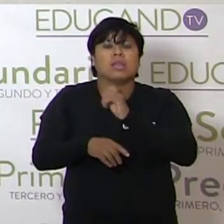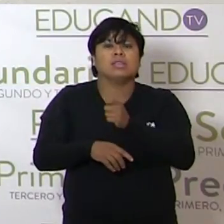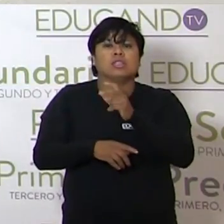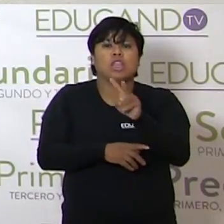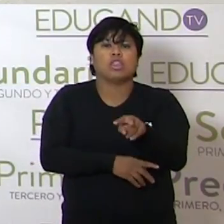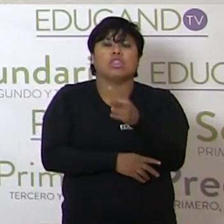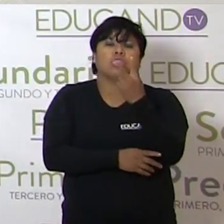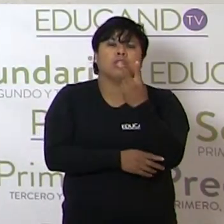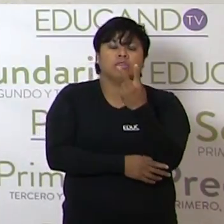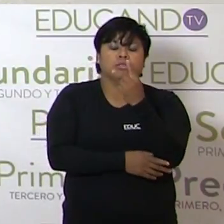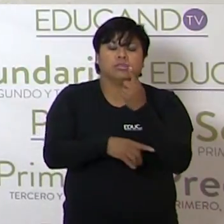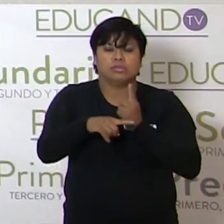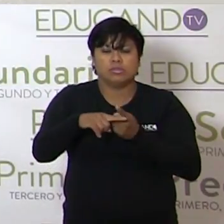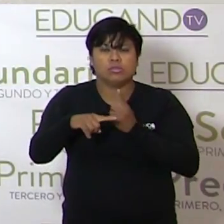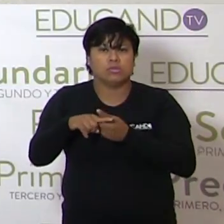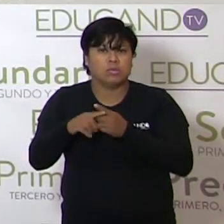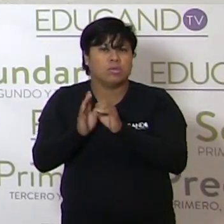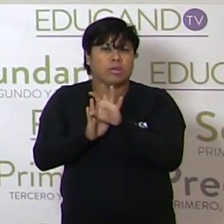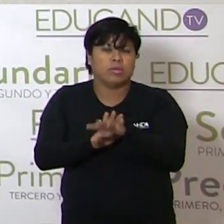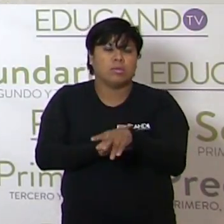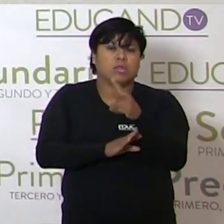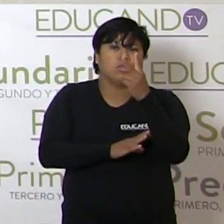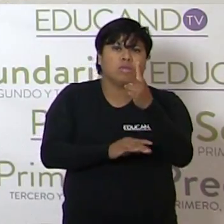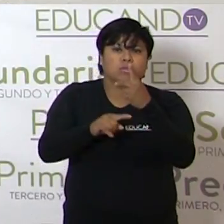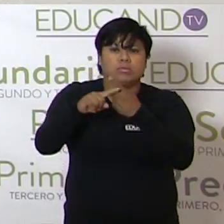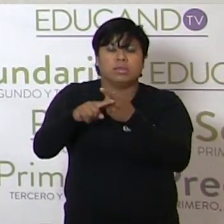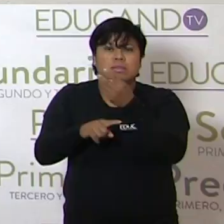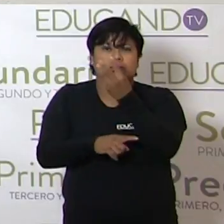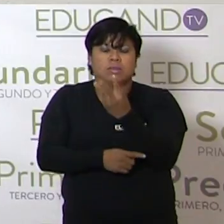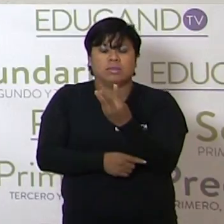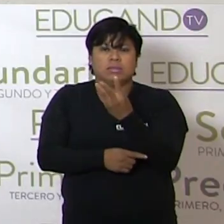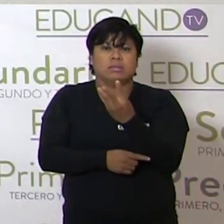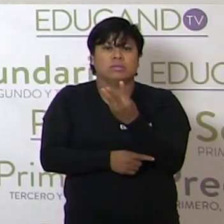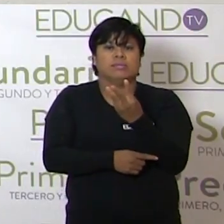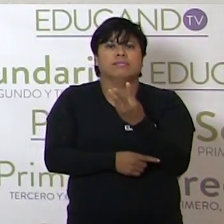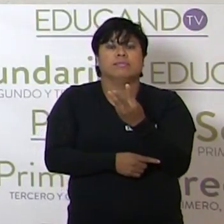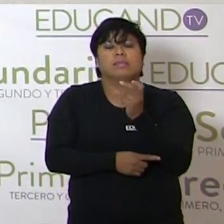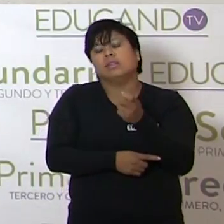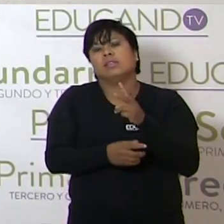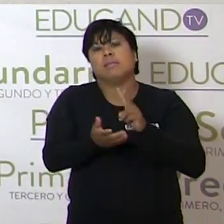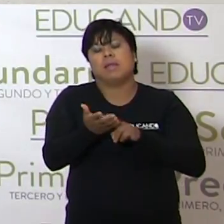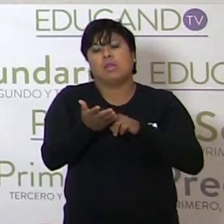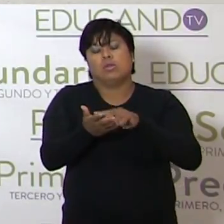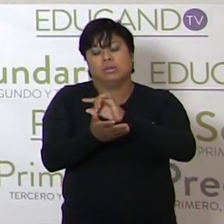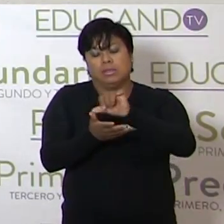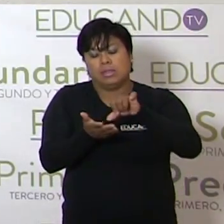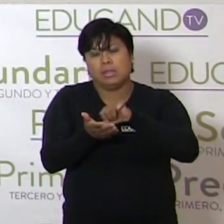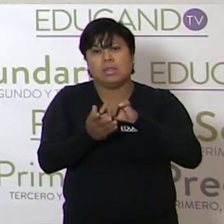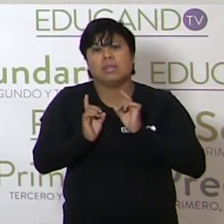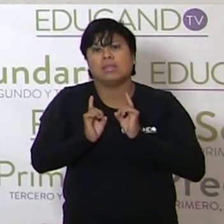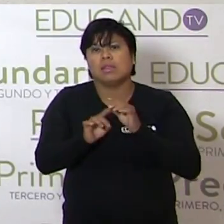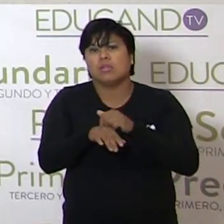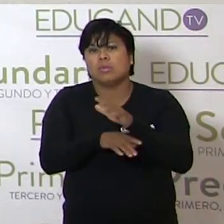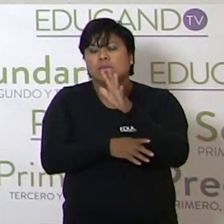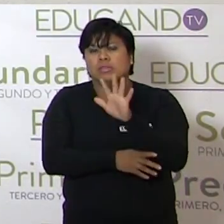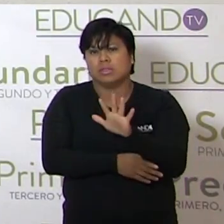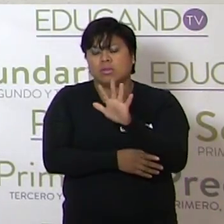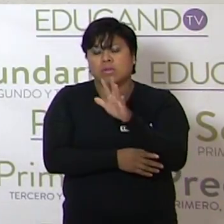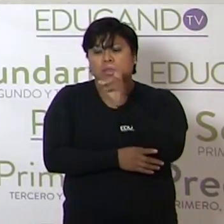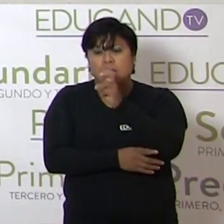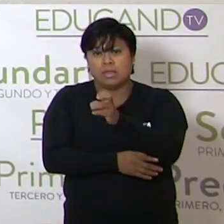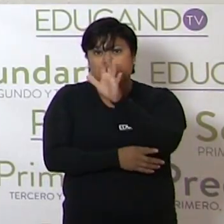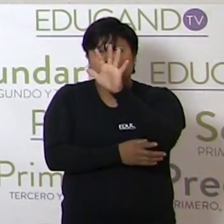es decir, sumo 2 más 3, que son estos valores centrales, me dan 5, y